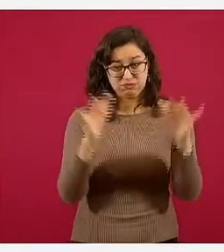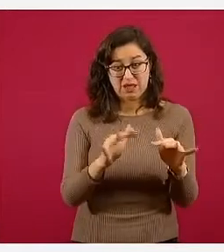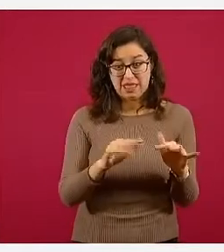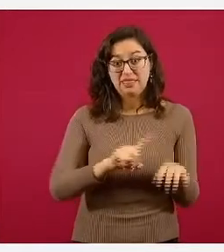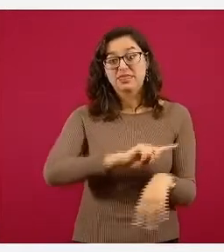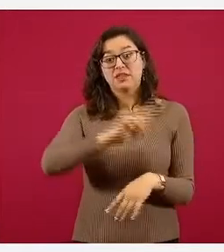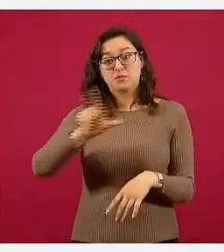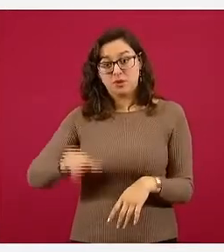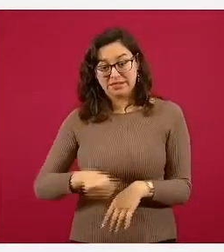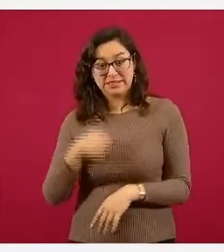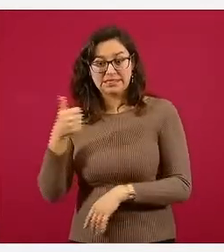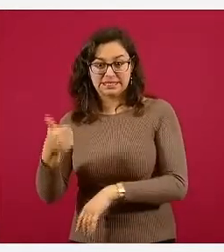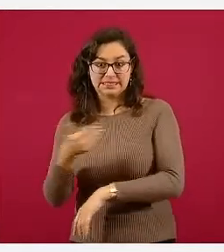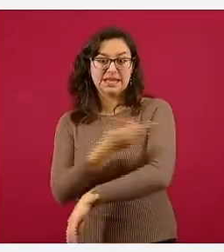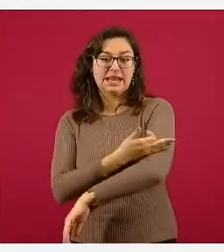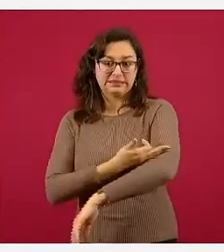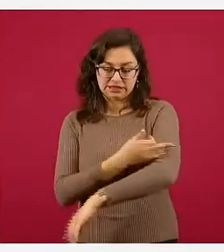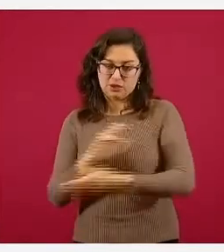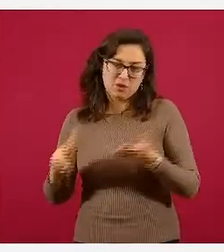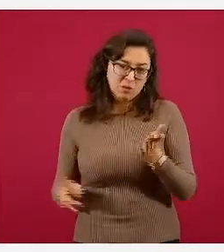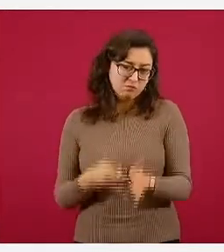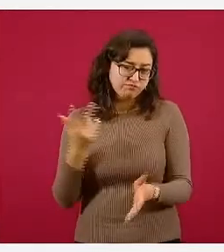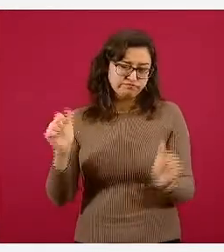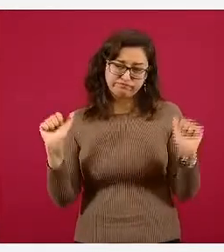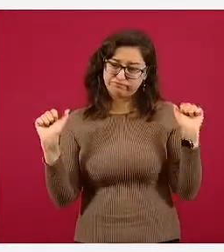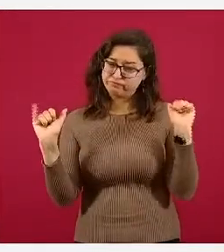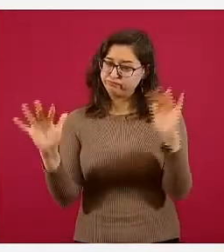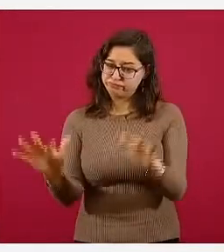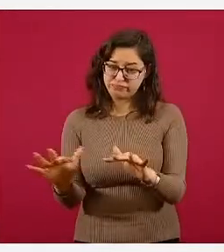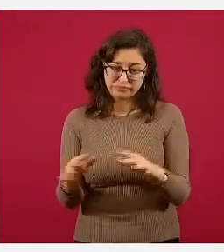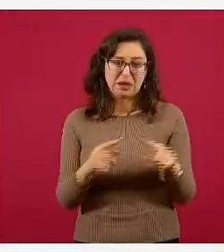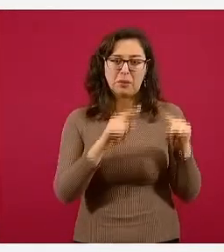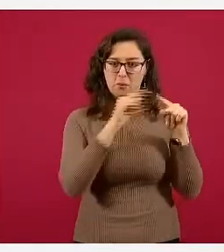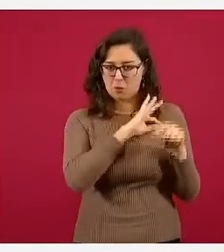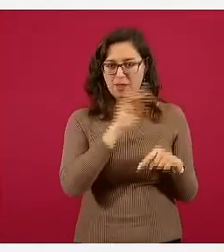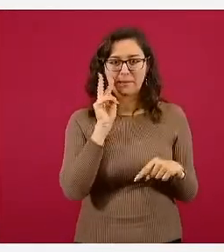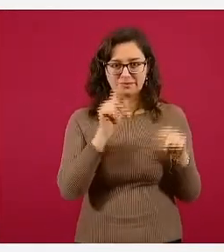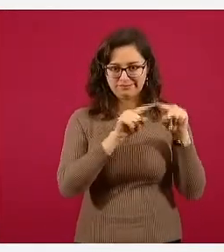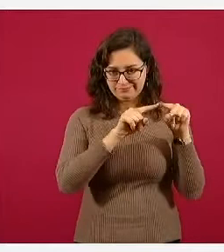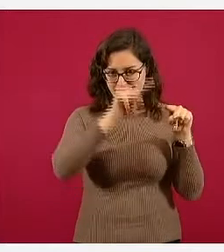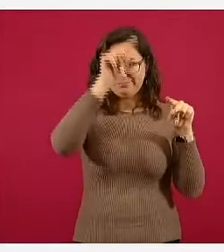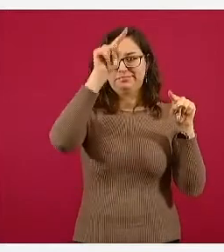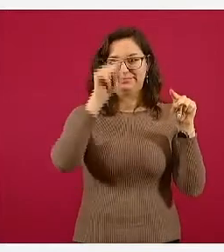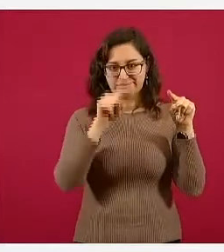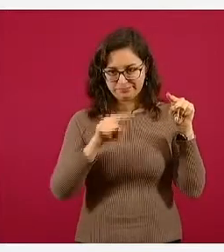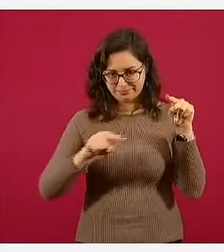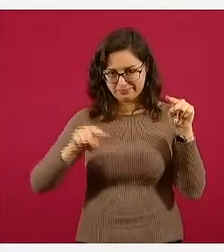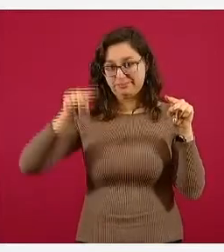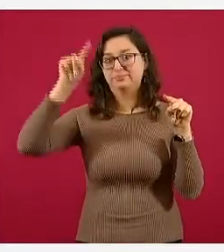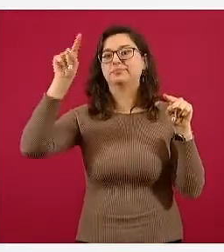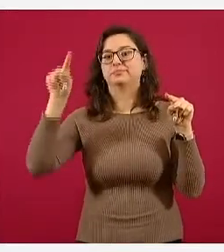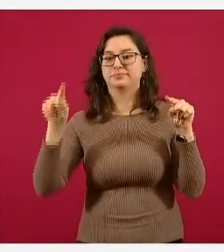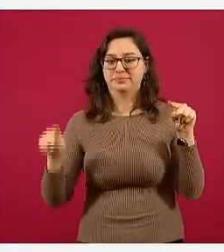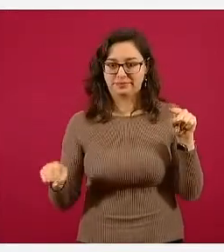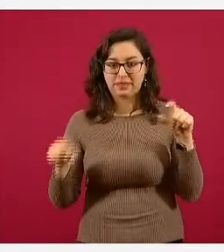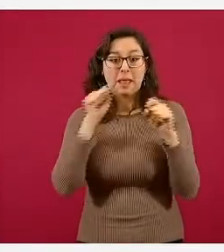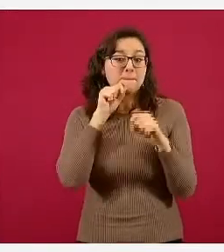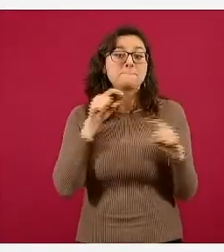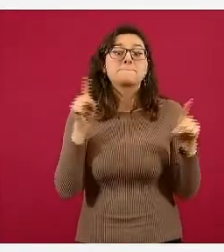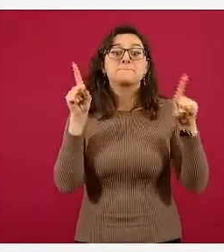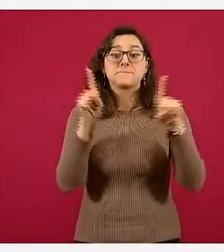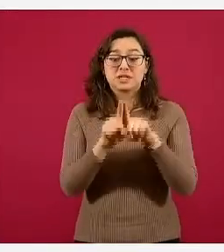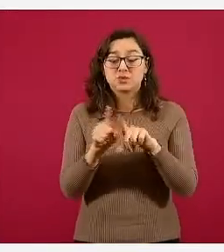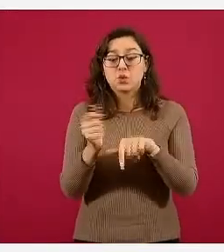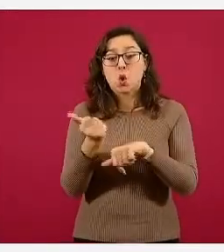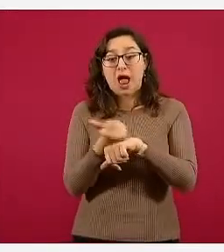pico alrededor de las 6 de la tarde. En el caso del tránsito vehicular vemos algo muy parecido, igual en la línea clarita,